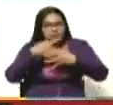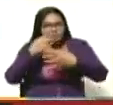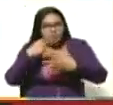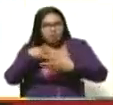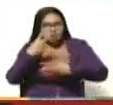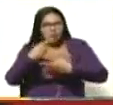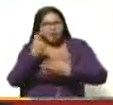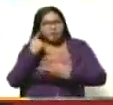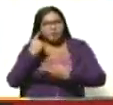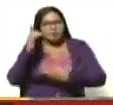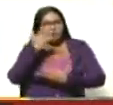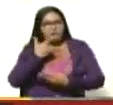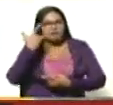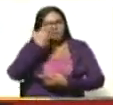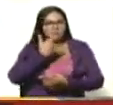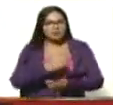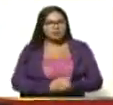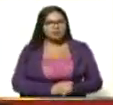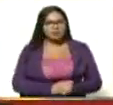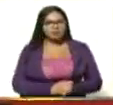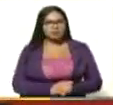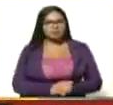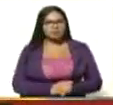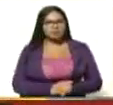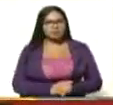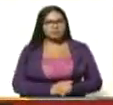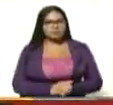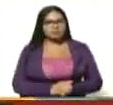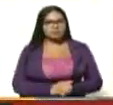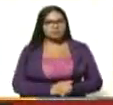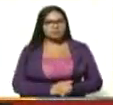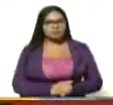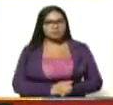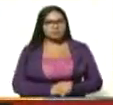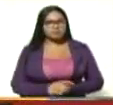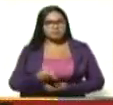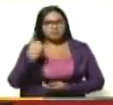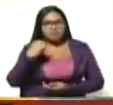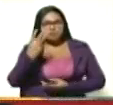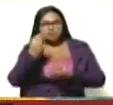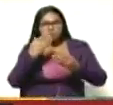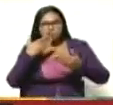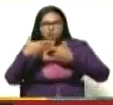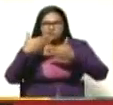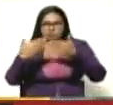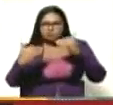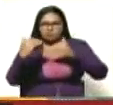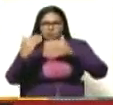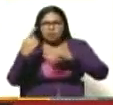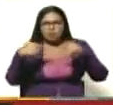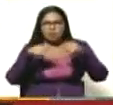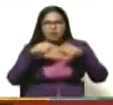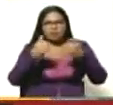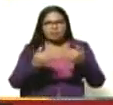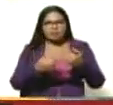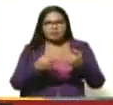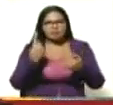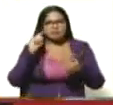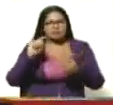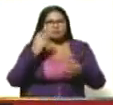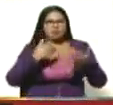para las mujeres en África. So, there are many similarities. Tenemos muchas similaridades que necesitamos